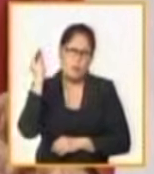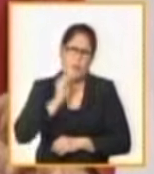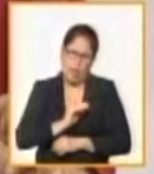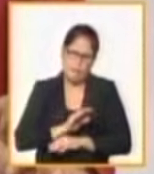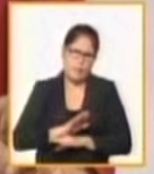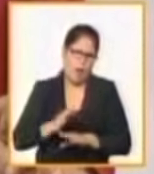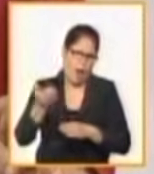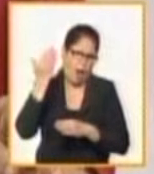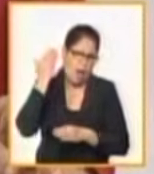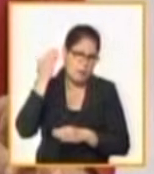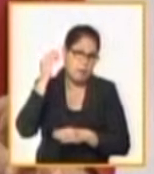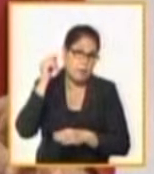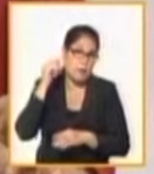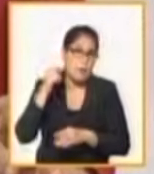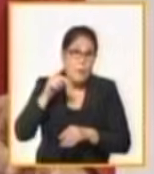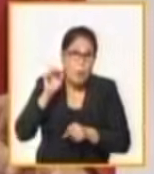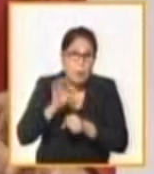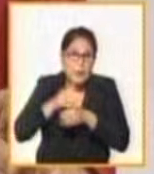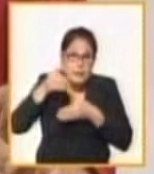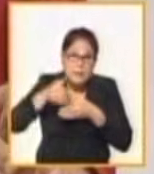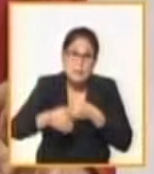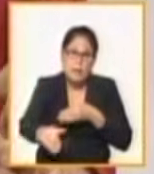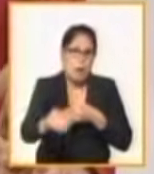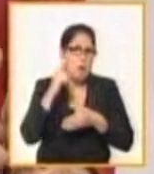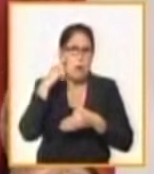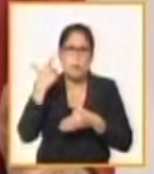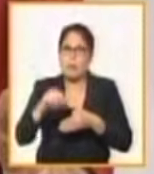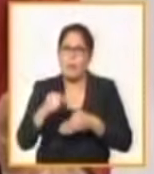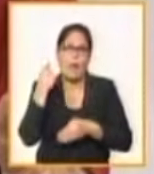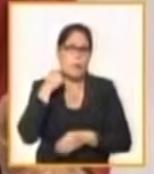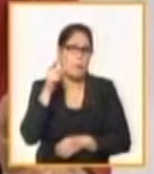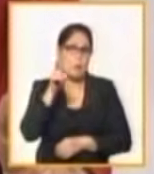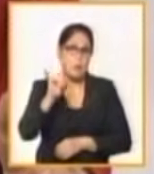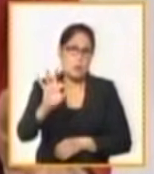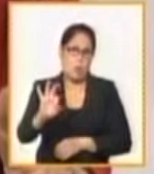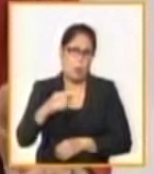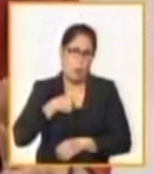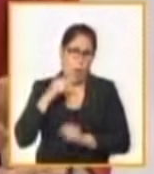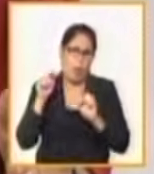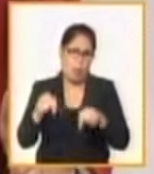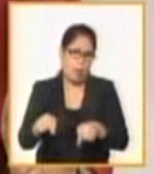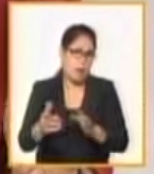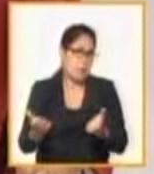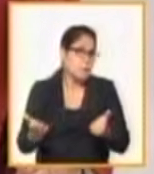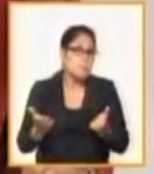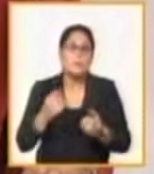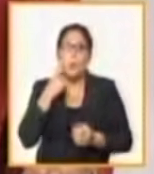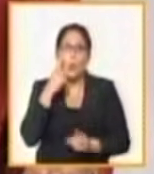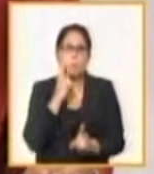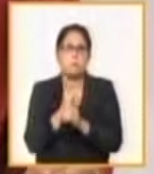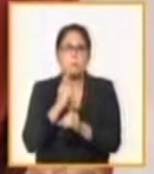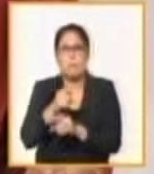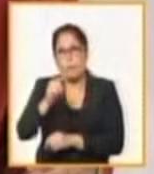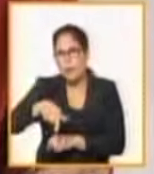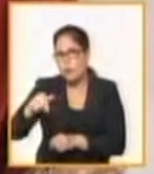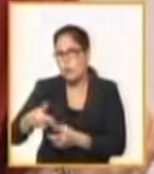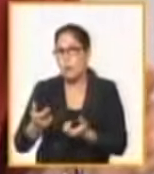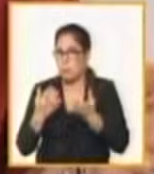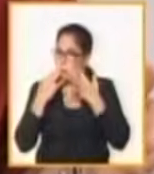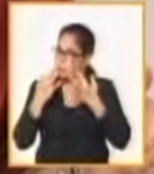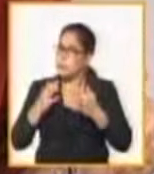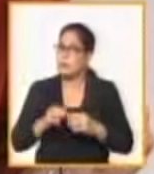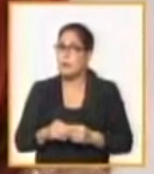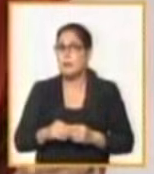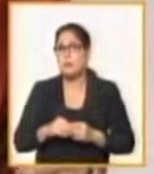ocurrido anteriormente. Los años 50 los viví. Yo conocí personalmente a muchas personas que